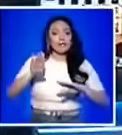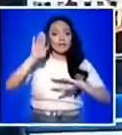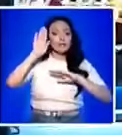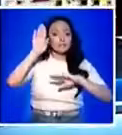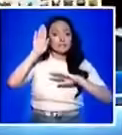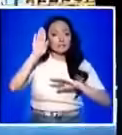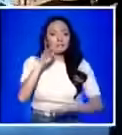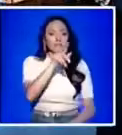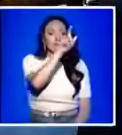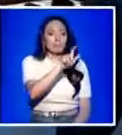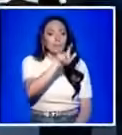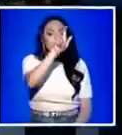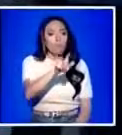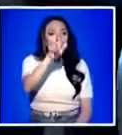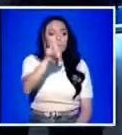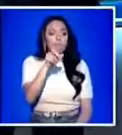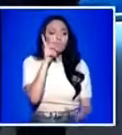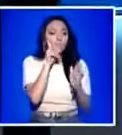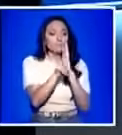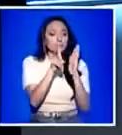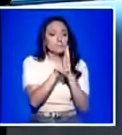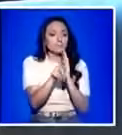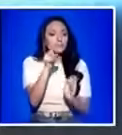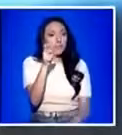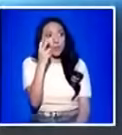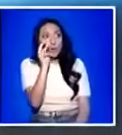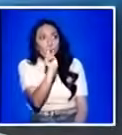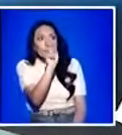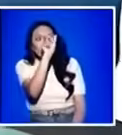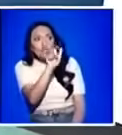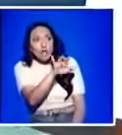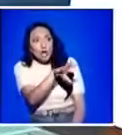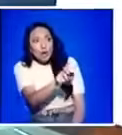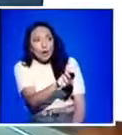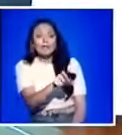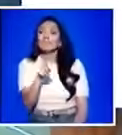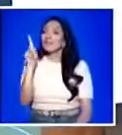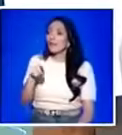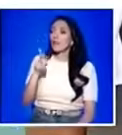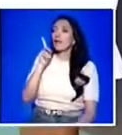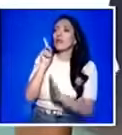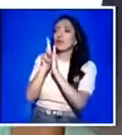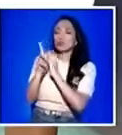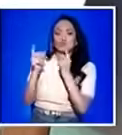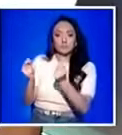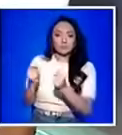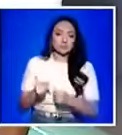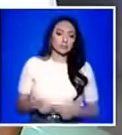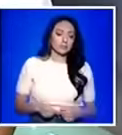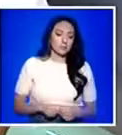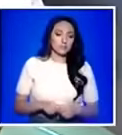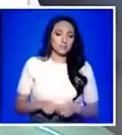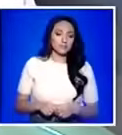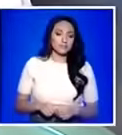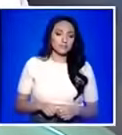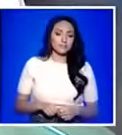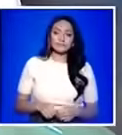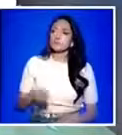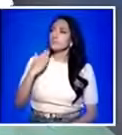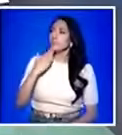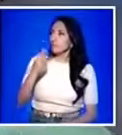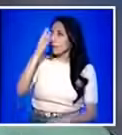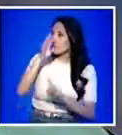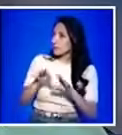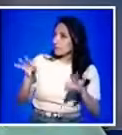la ciudadanía para que denuncie el momento en que vea que alguien está robando, que alguien se está sustrayendo los elementos. Muy buenos días. Importante información,